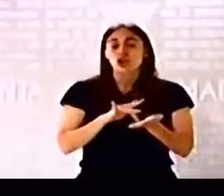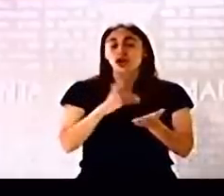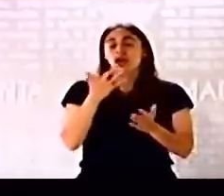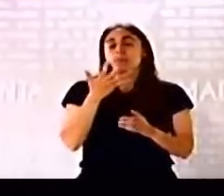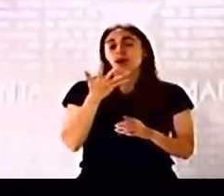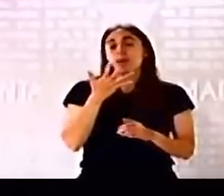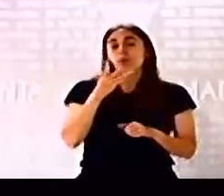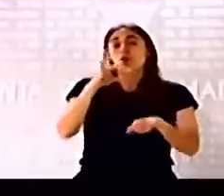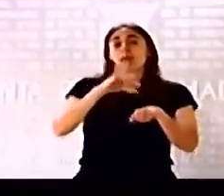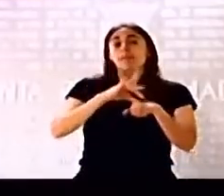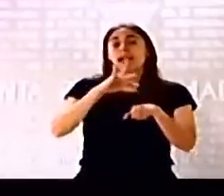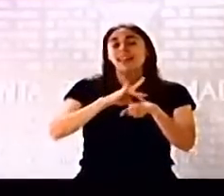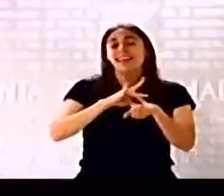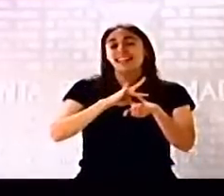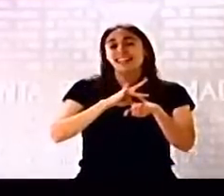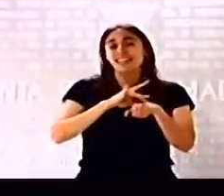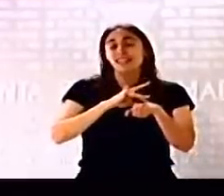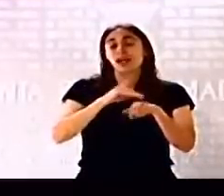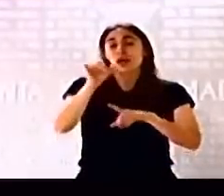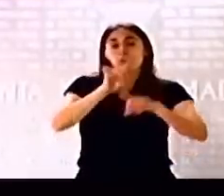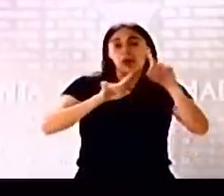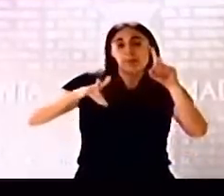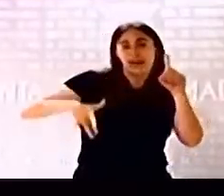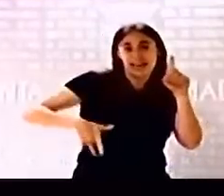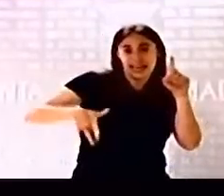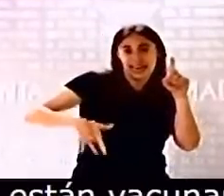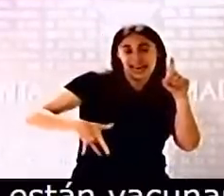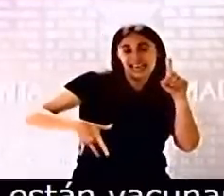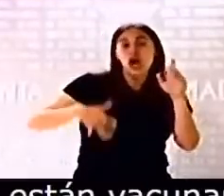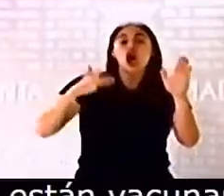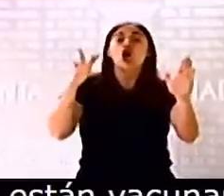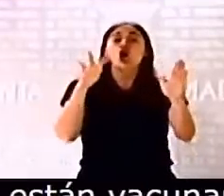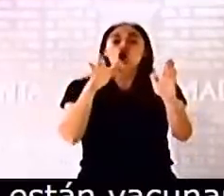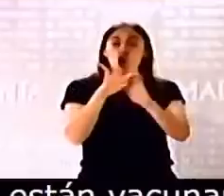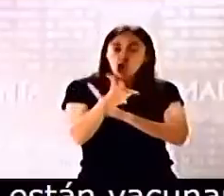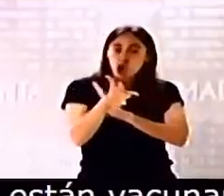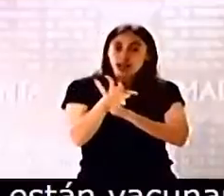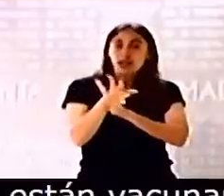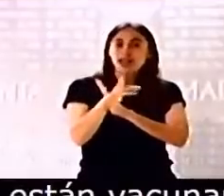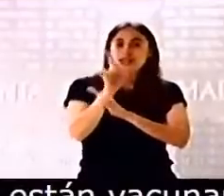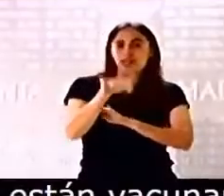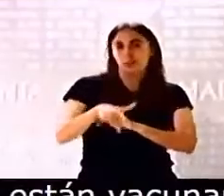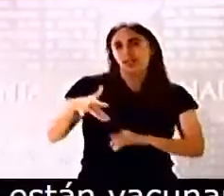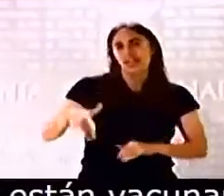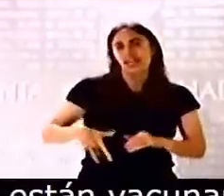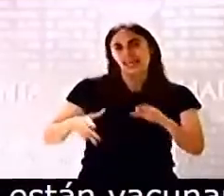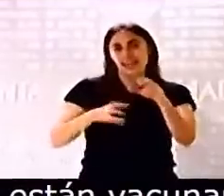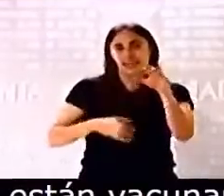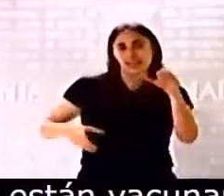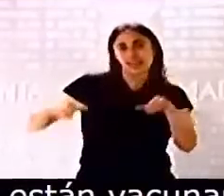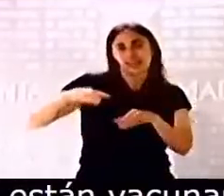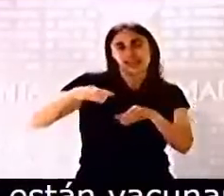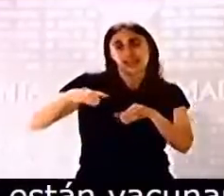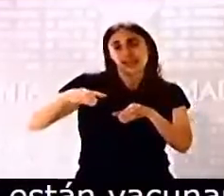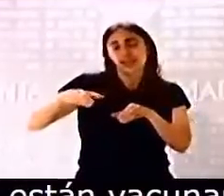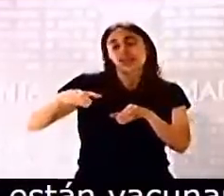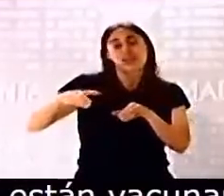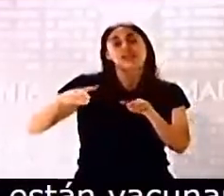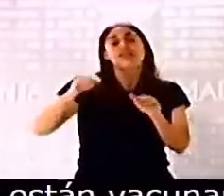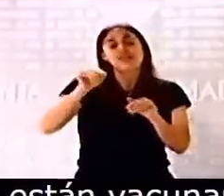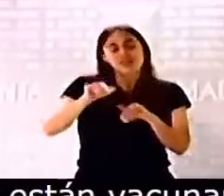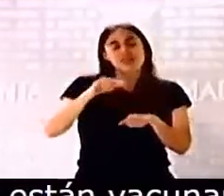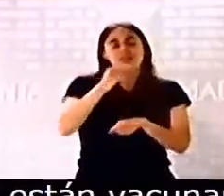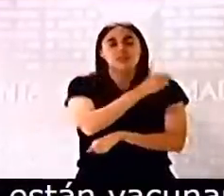pacientes con enfermedad renal crónica en tratamiento renal sustitutivo, es decir, en diálisis, ya se están vacunando